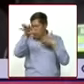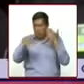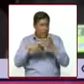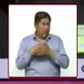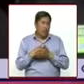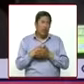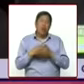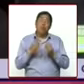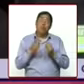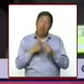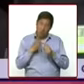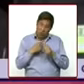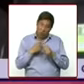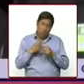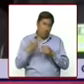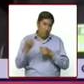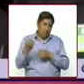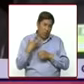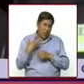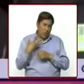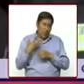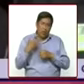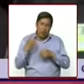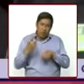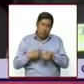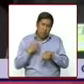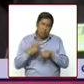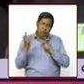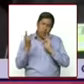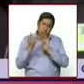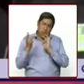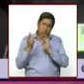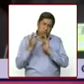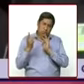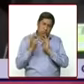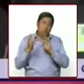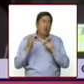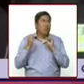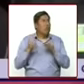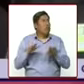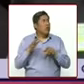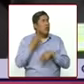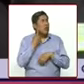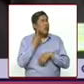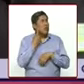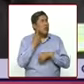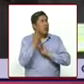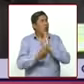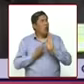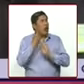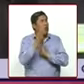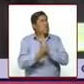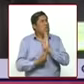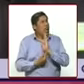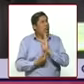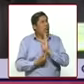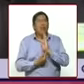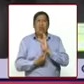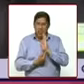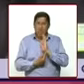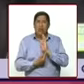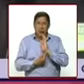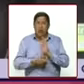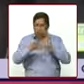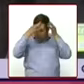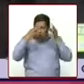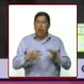iniciales se han ido corroborando de manera permanente y eso el día de hoy nos ha permitido hace no más de una hora y media aproximadamente